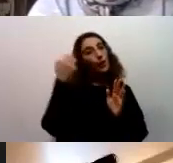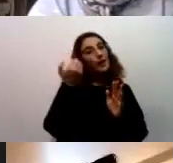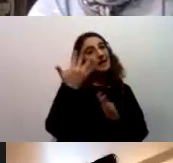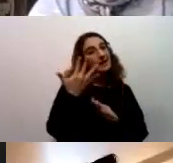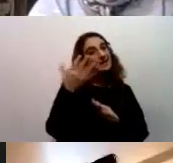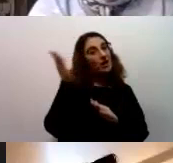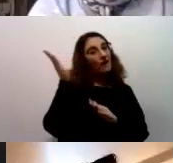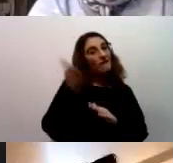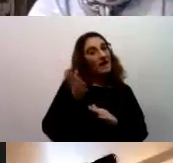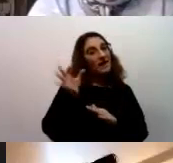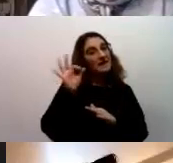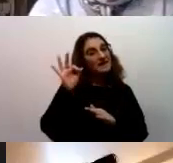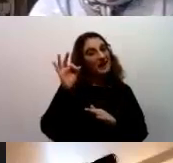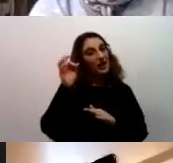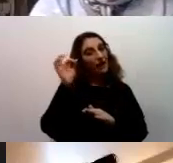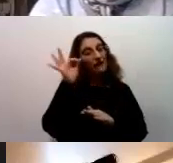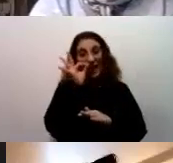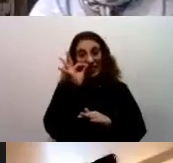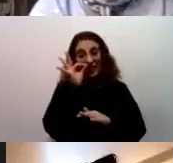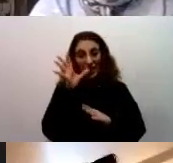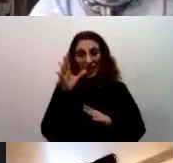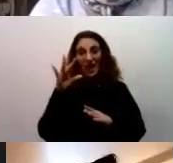95/020 que el decreto